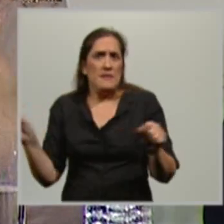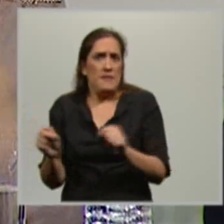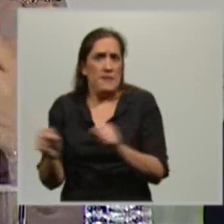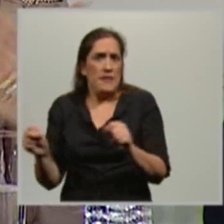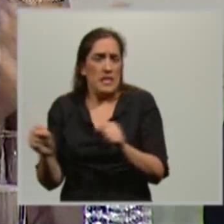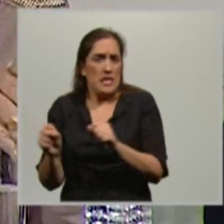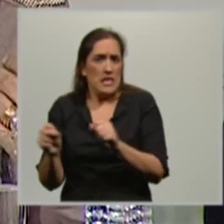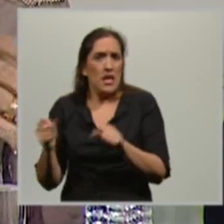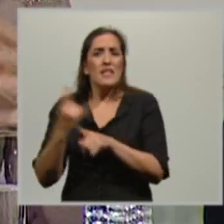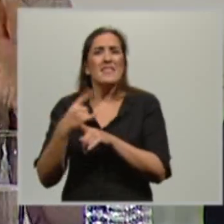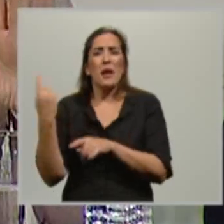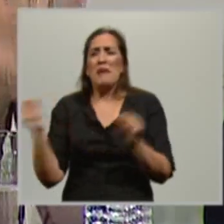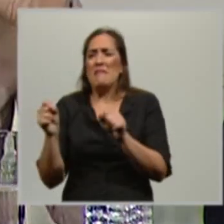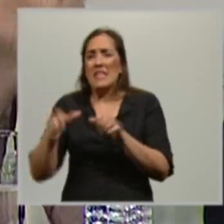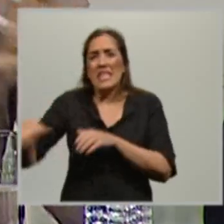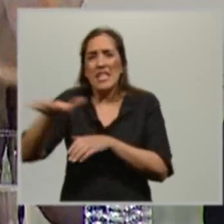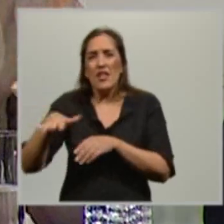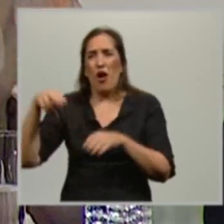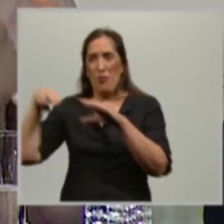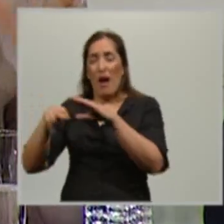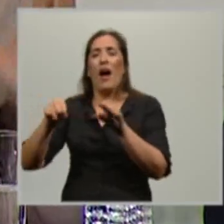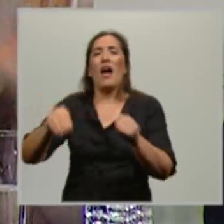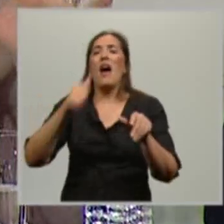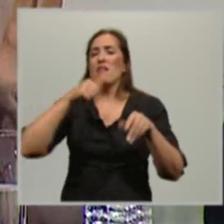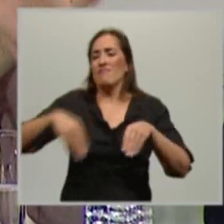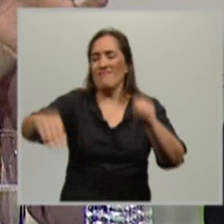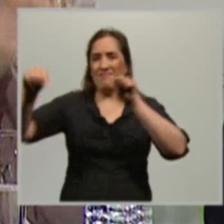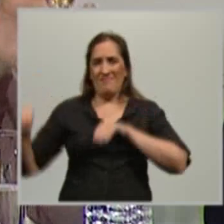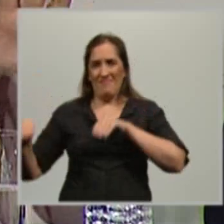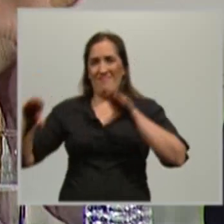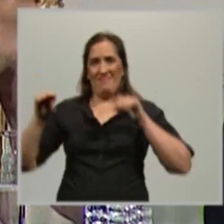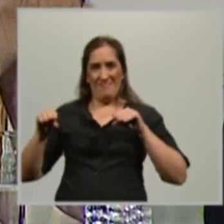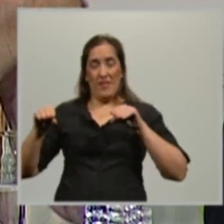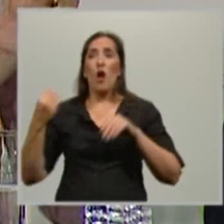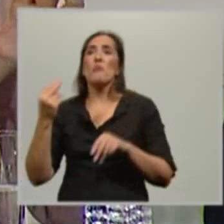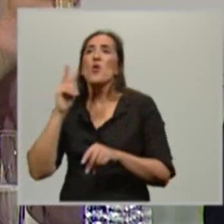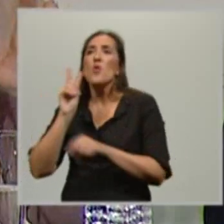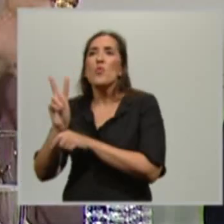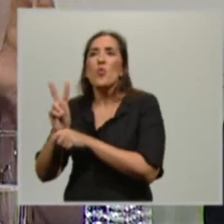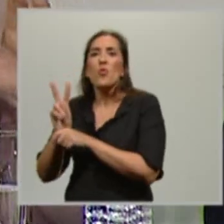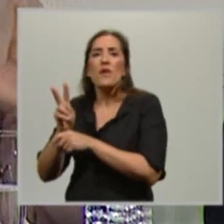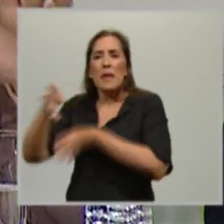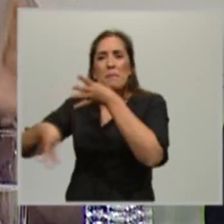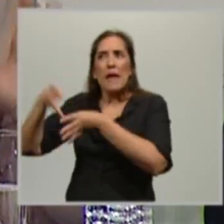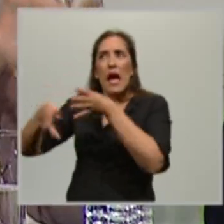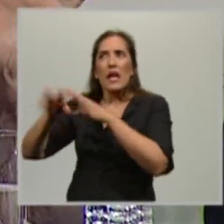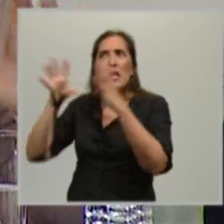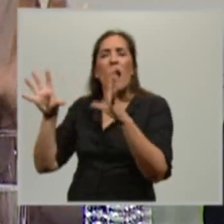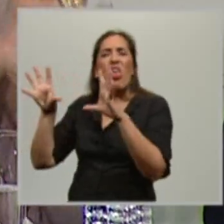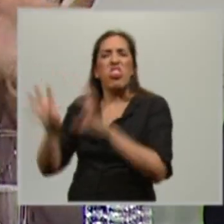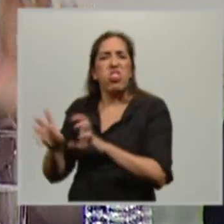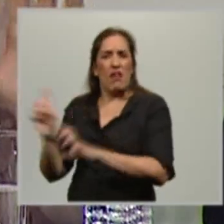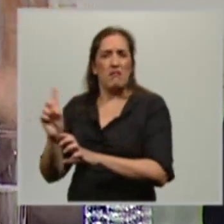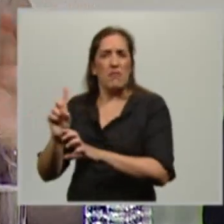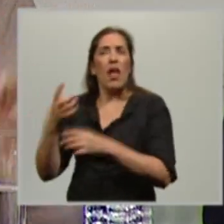inclusive nos cubren con una manta porque nos dicen, y con justa razón, que tienen que mantener para que las máquinas no se deterioren, una